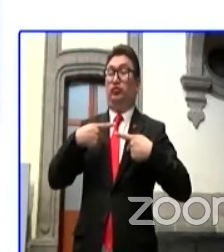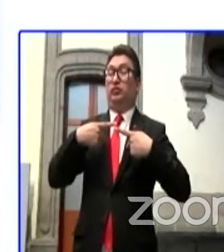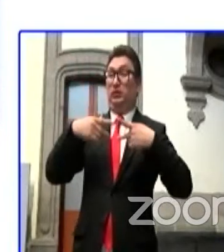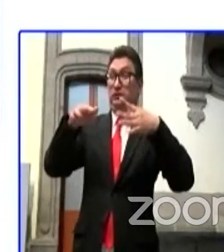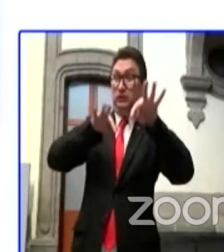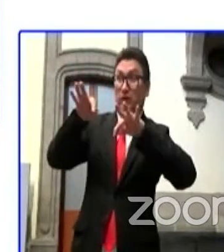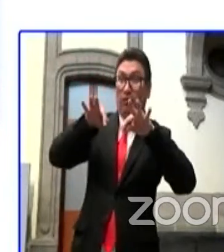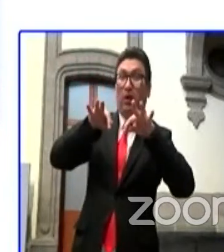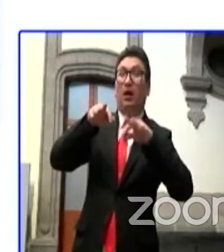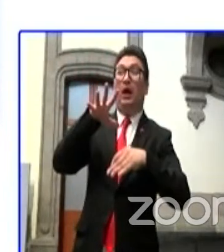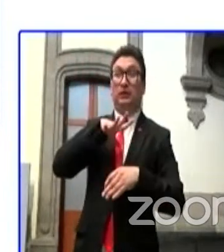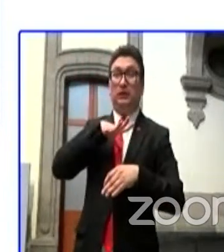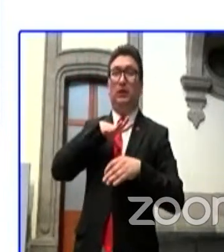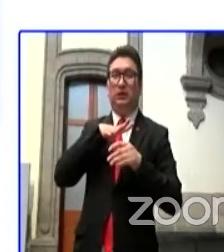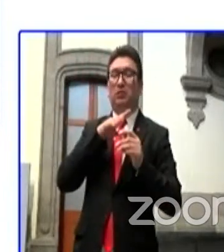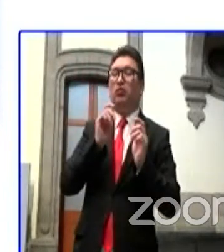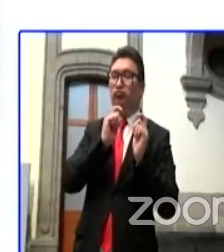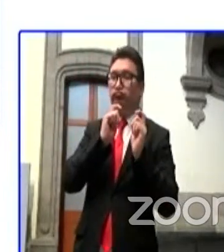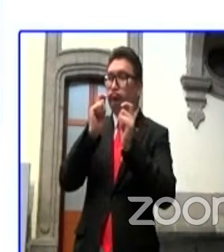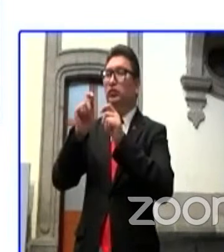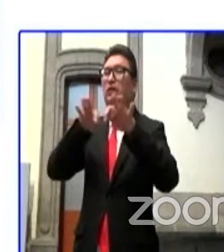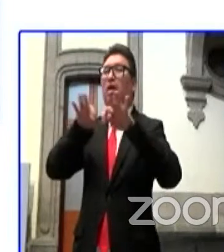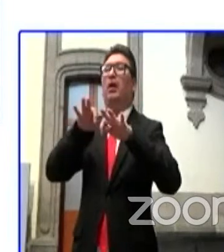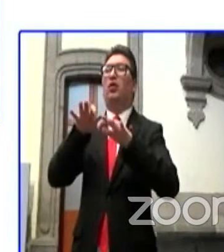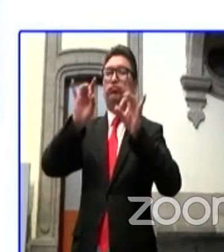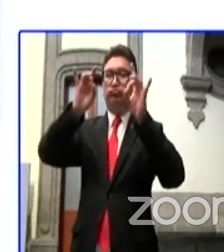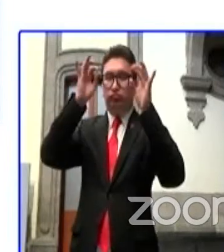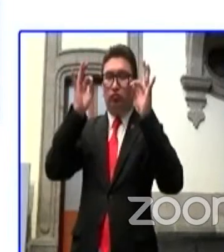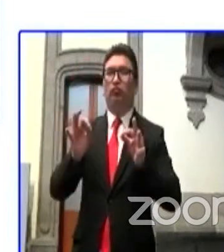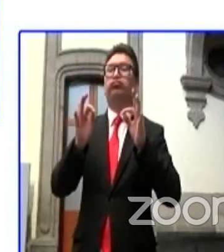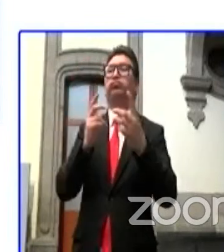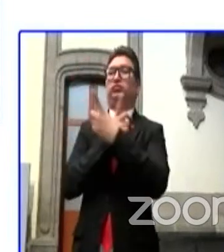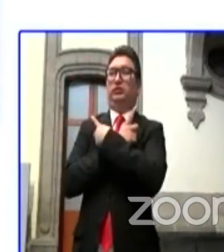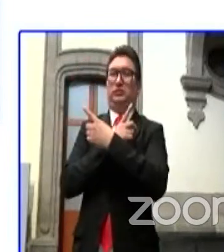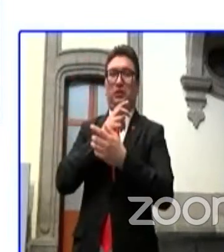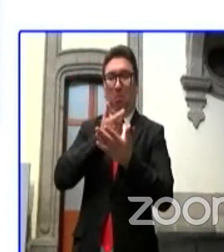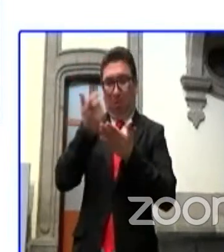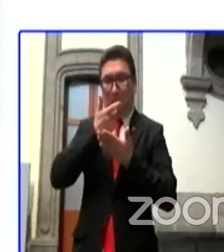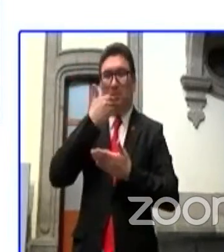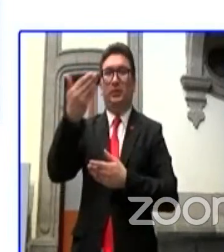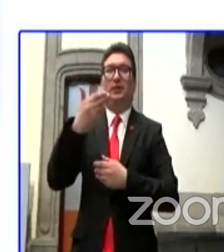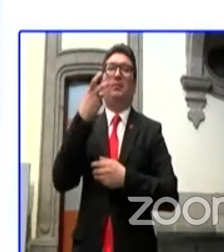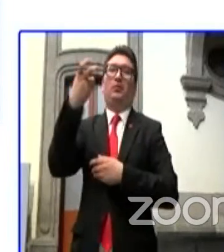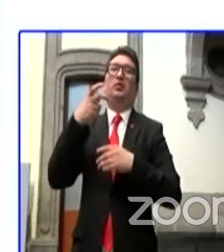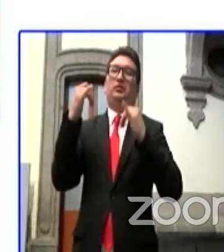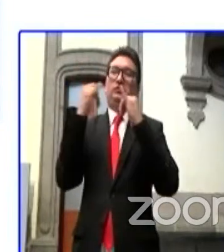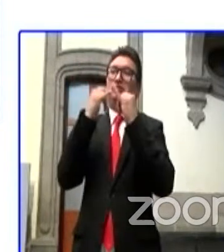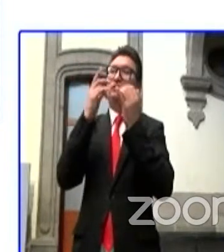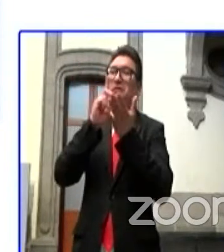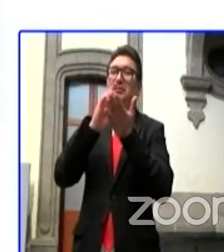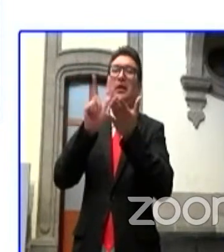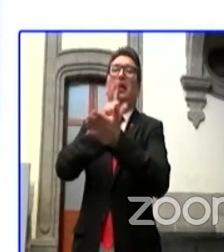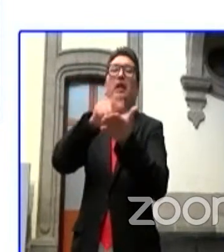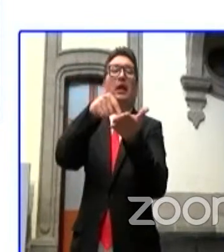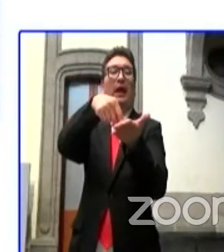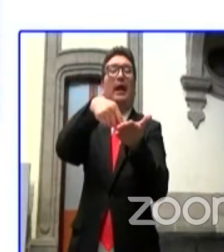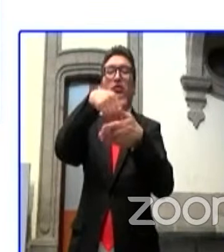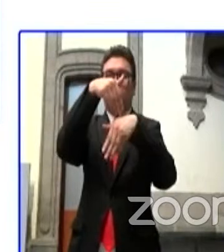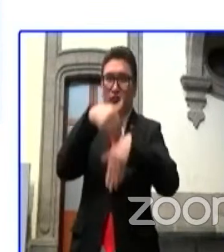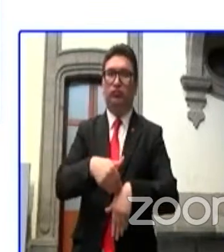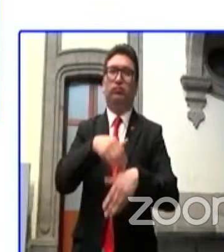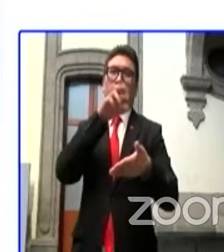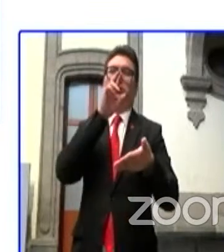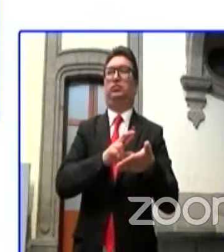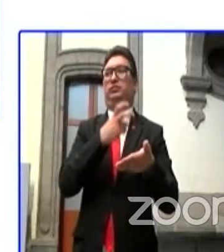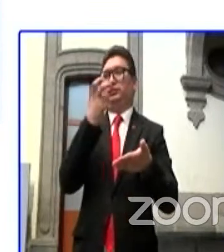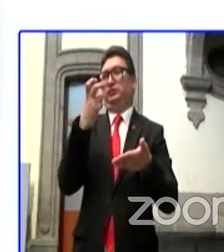bien remunerado. Entonces es el reto también del instituto, donde de verdad se ejerzan esas leyes y se apliquen lo que es en